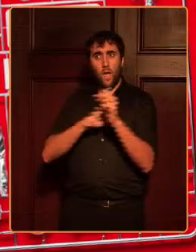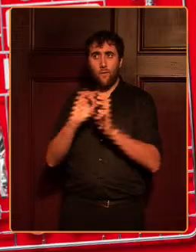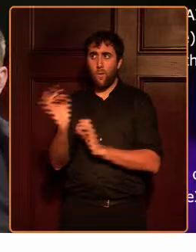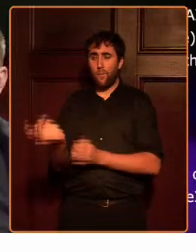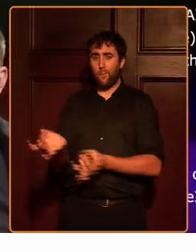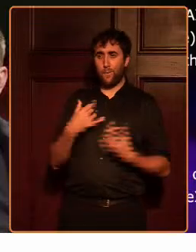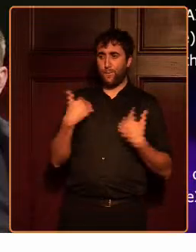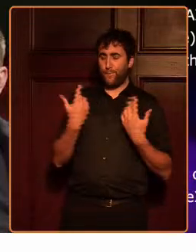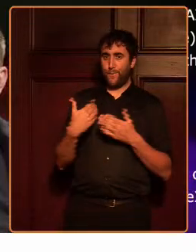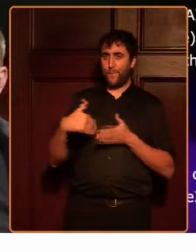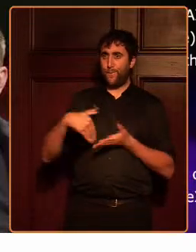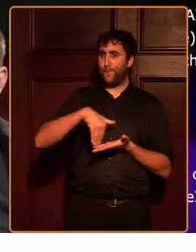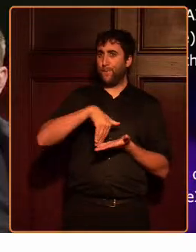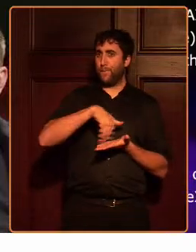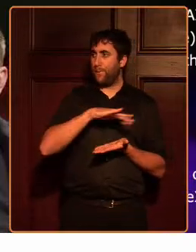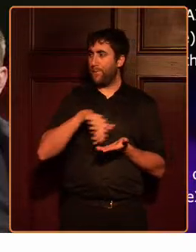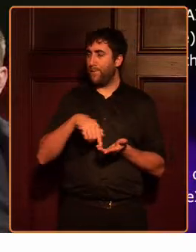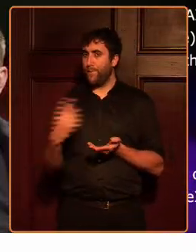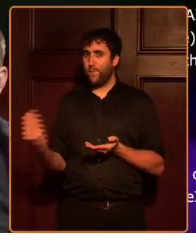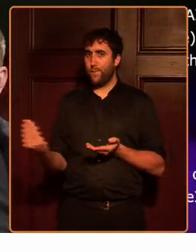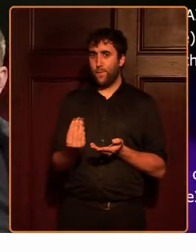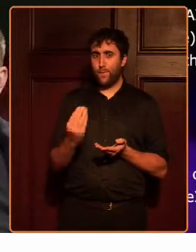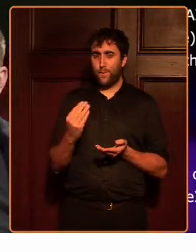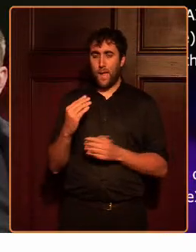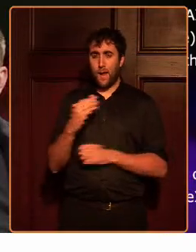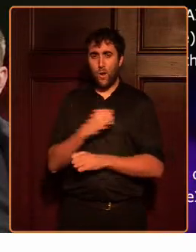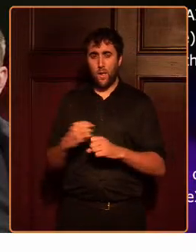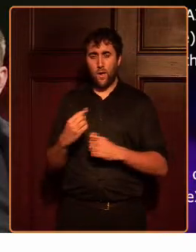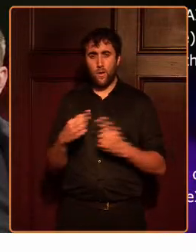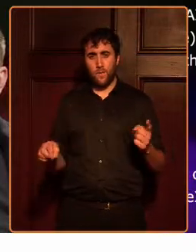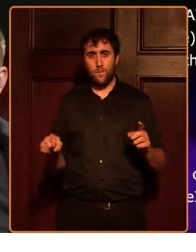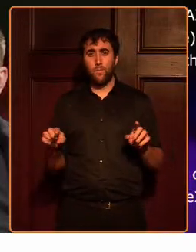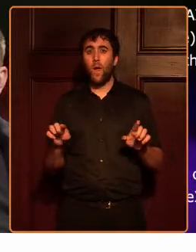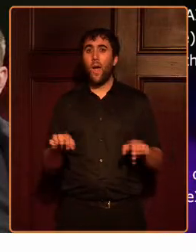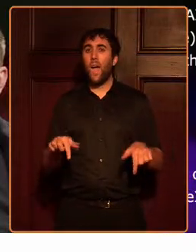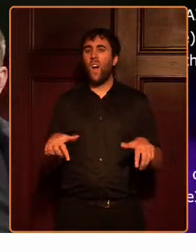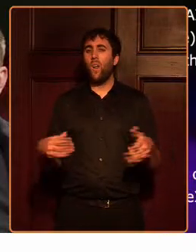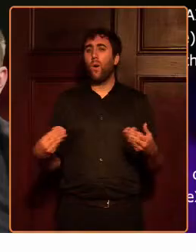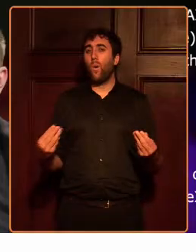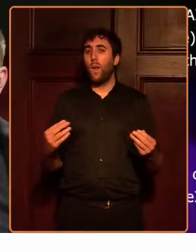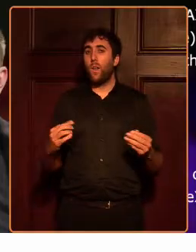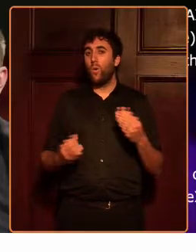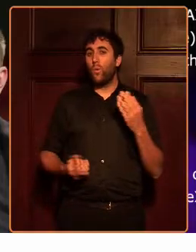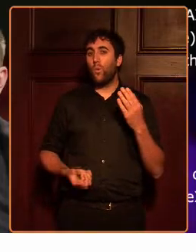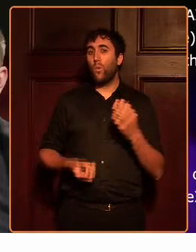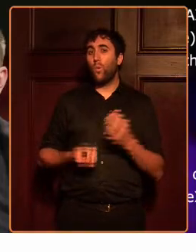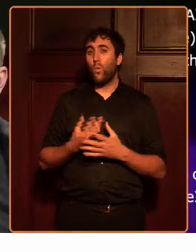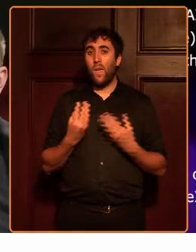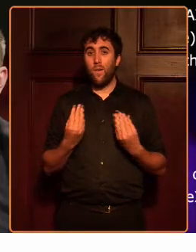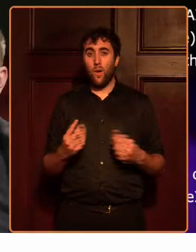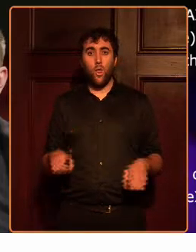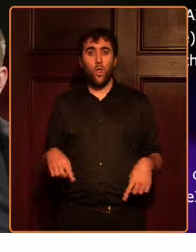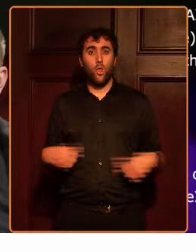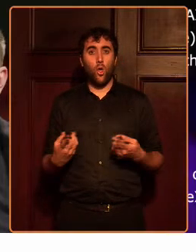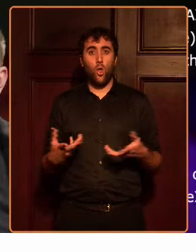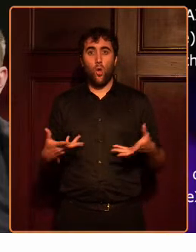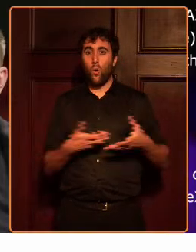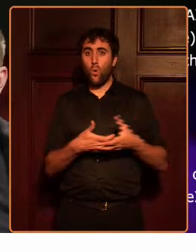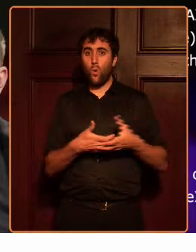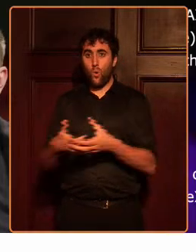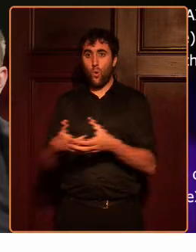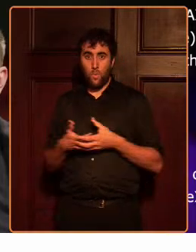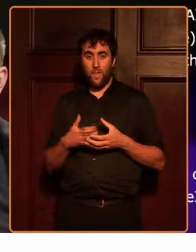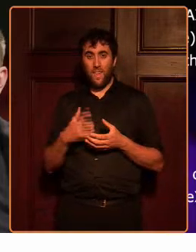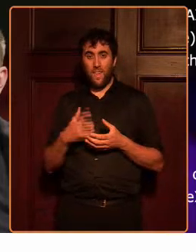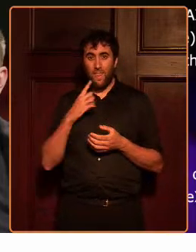nos desplace. Algo que es nuevo ahora es que todos los gurús de la